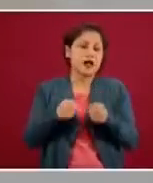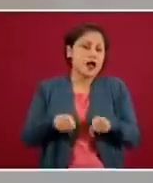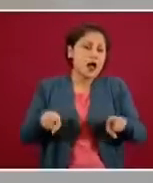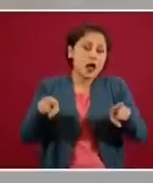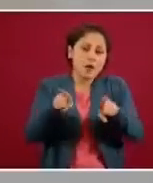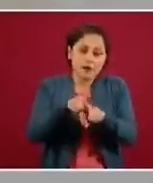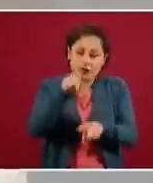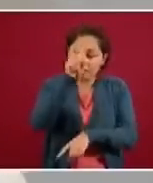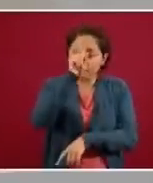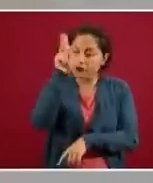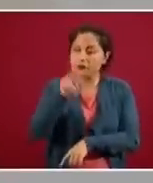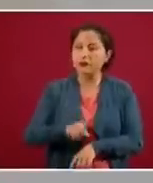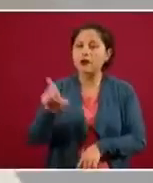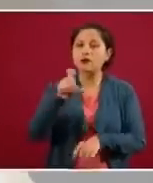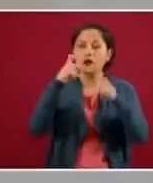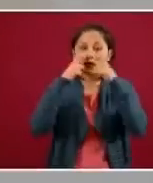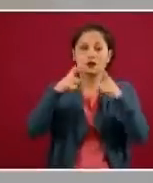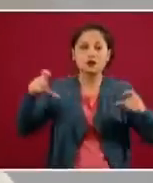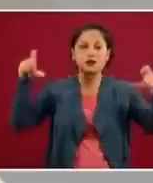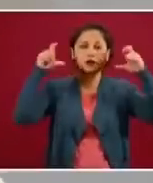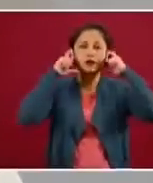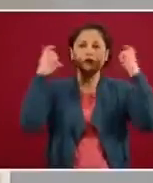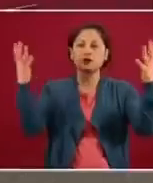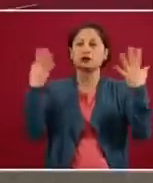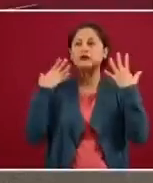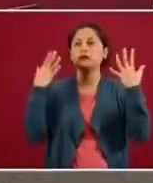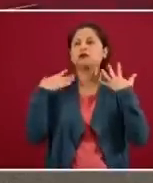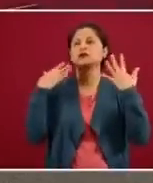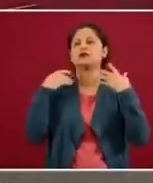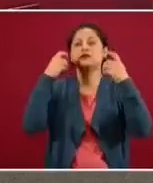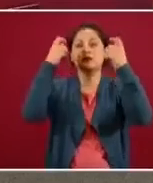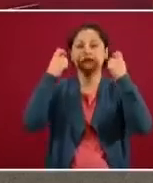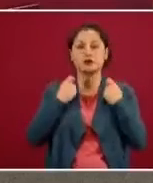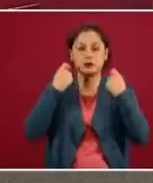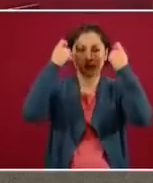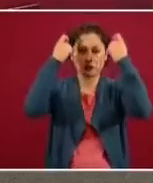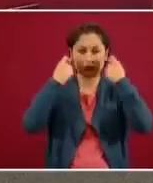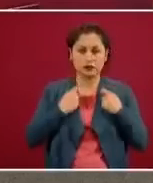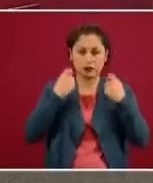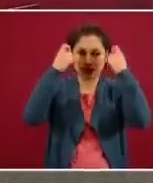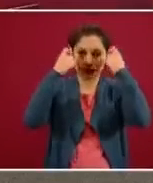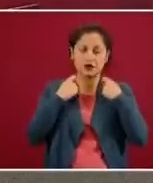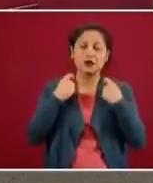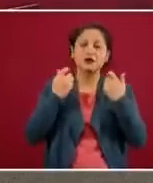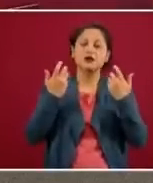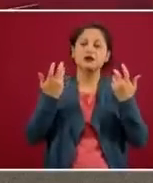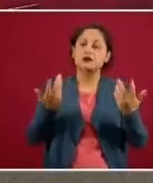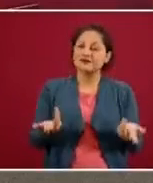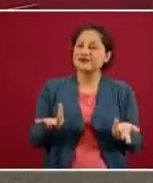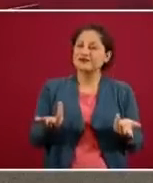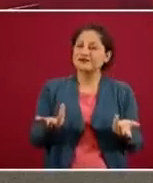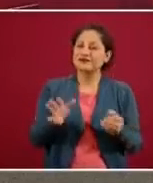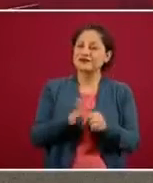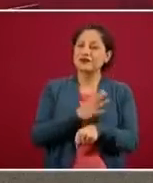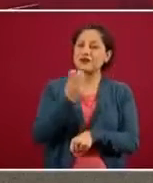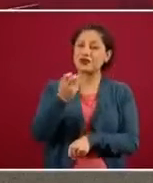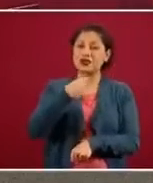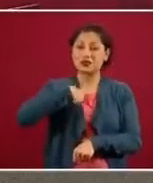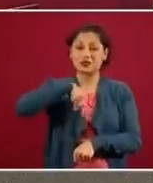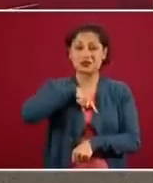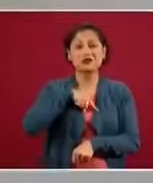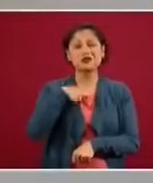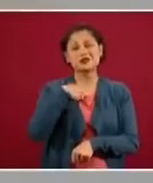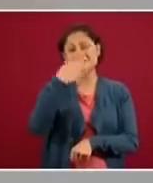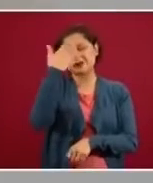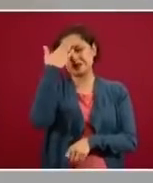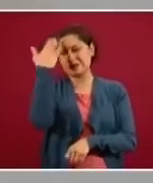pica, y entonces uno se lo está quitando y poniendo, quitando y poniendo. Por esa razón es que no hemos hecho una recomendación